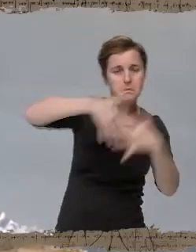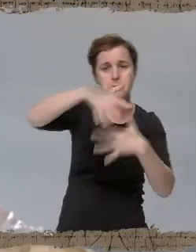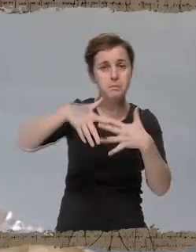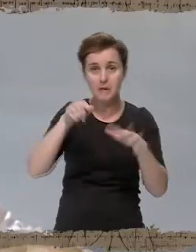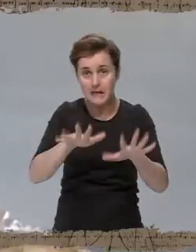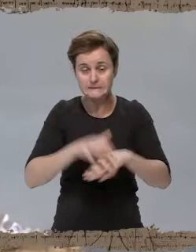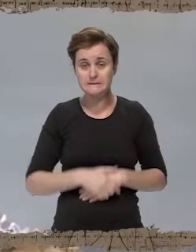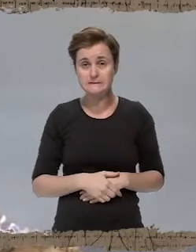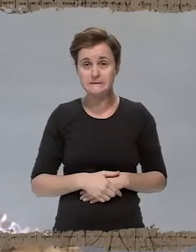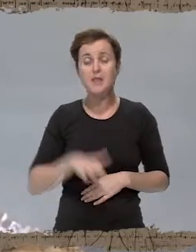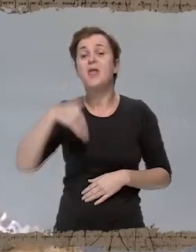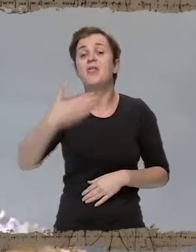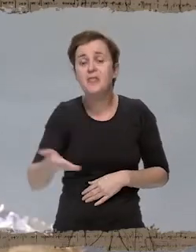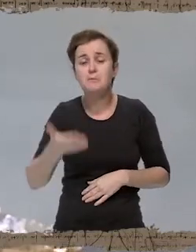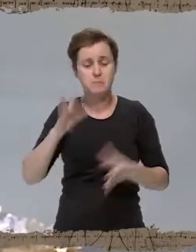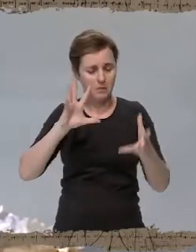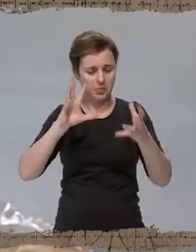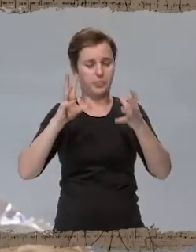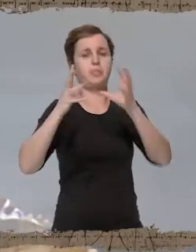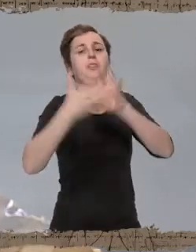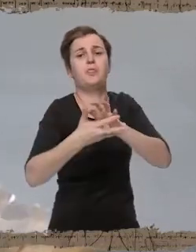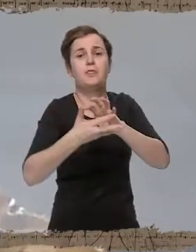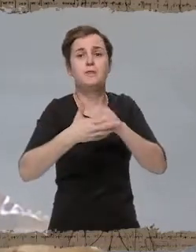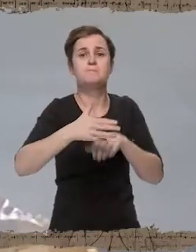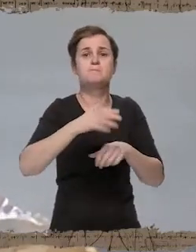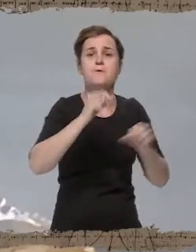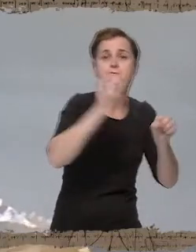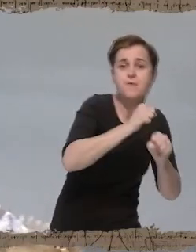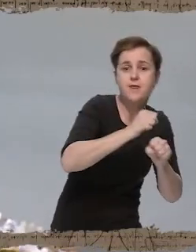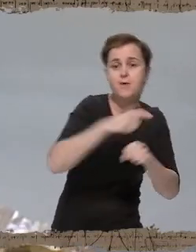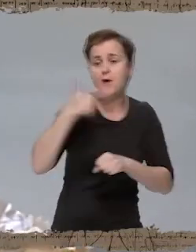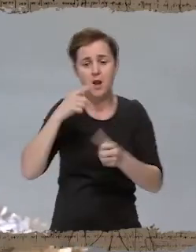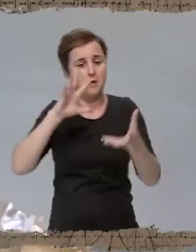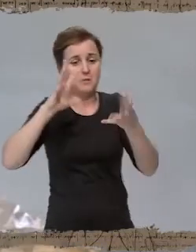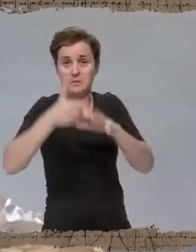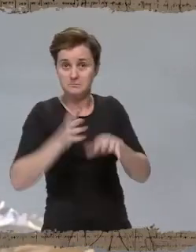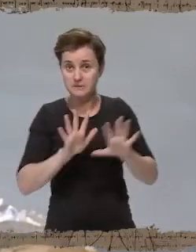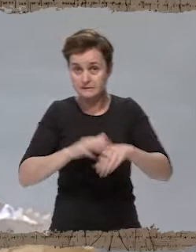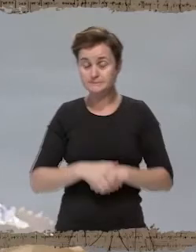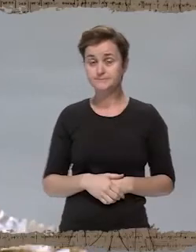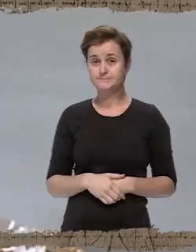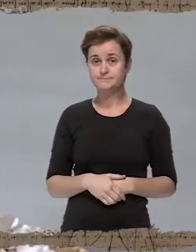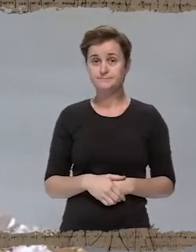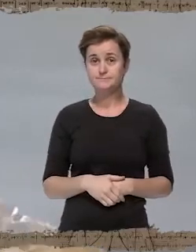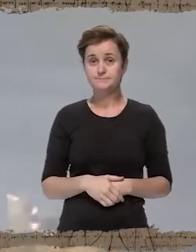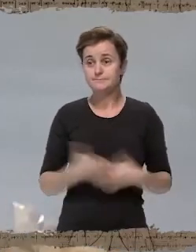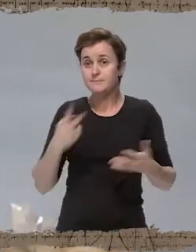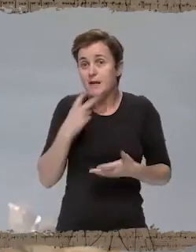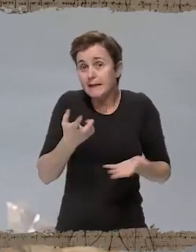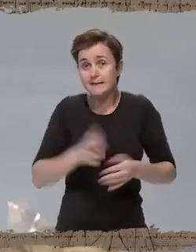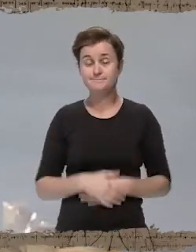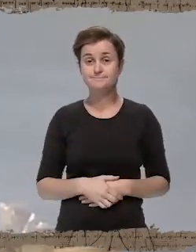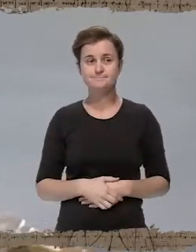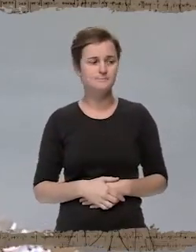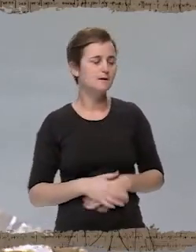reaccionan, ¿entendés? Y después se transforman al entrar en contacto con el frío o con el calor.